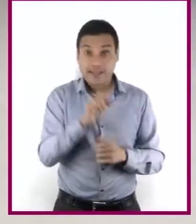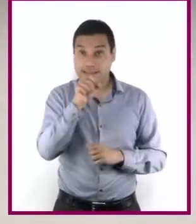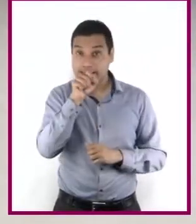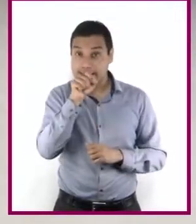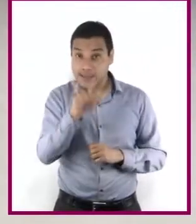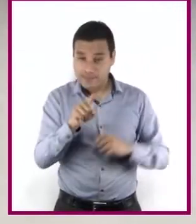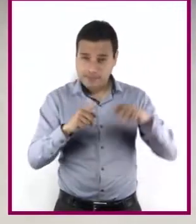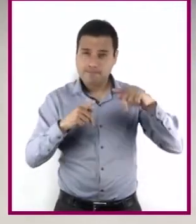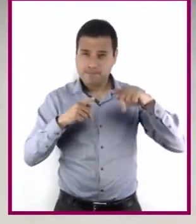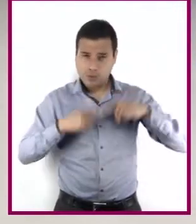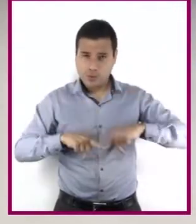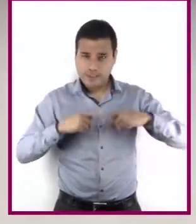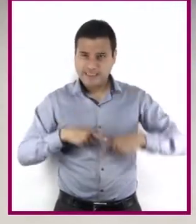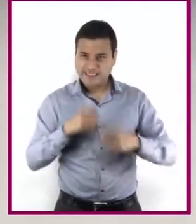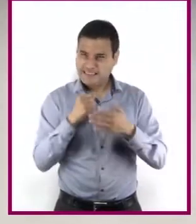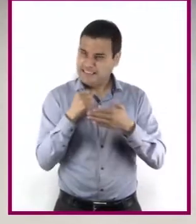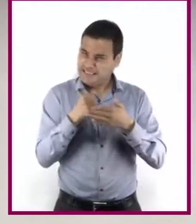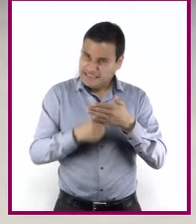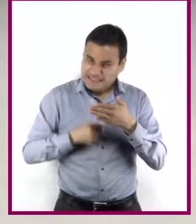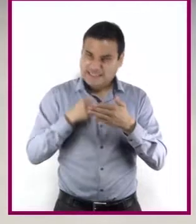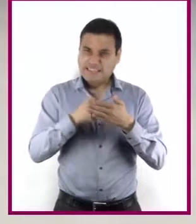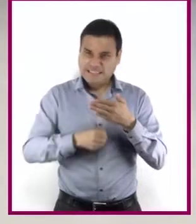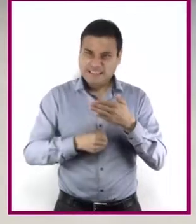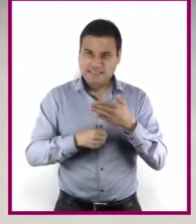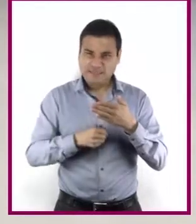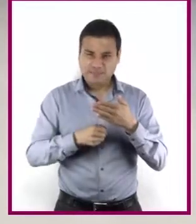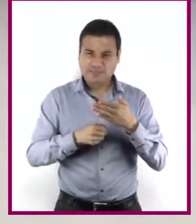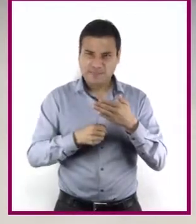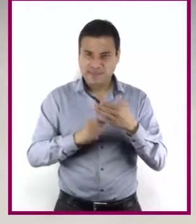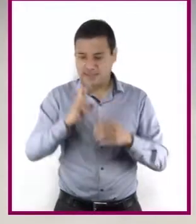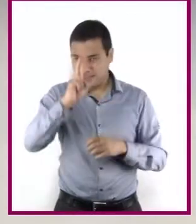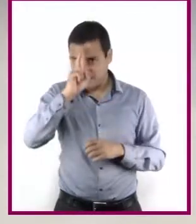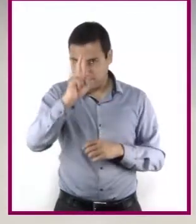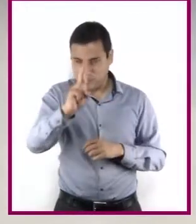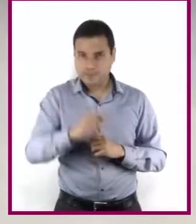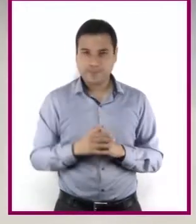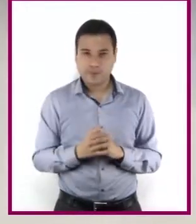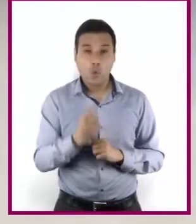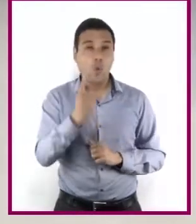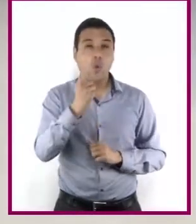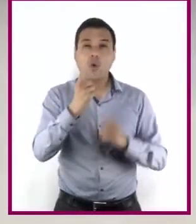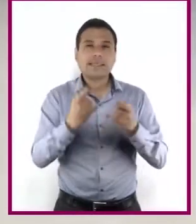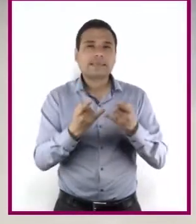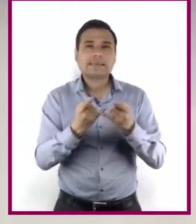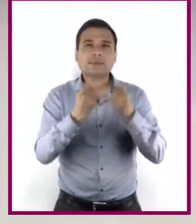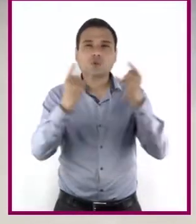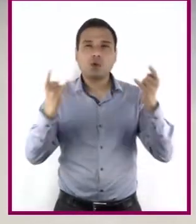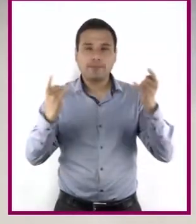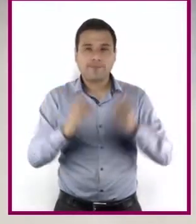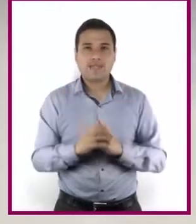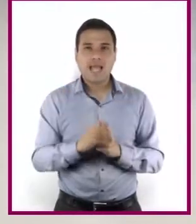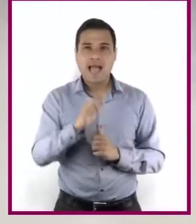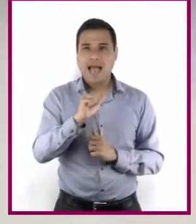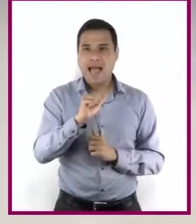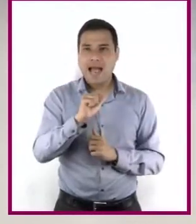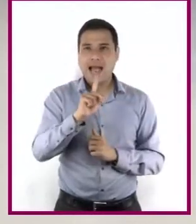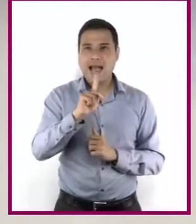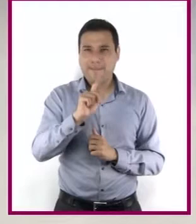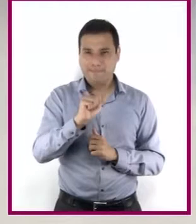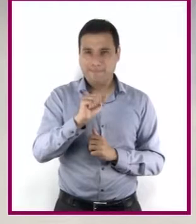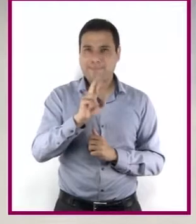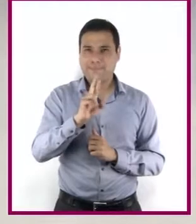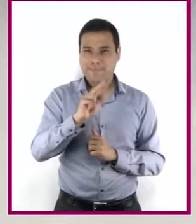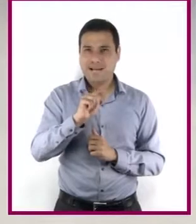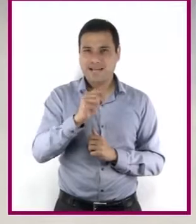a la diversidad, enfocándonos en el caso del apartheid, vivido en Sudáfrica en